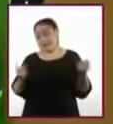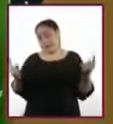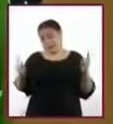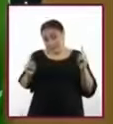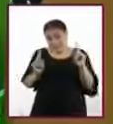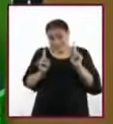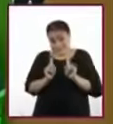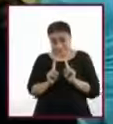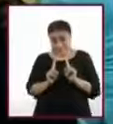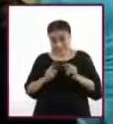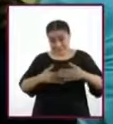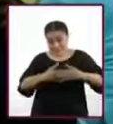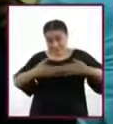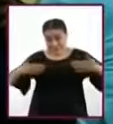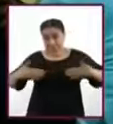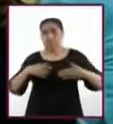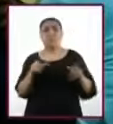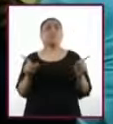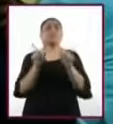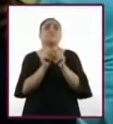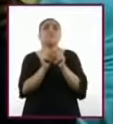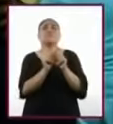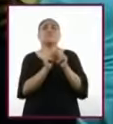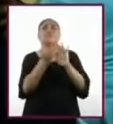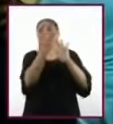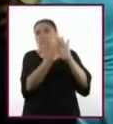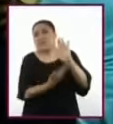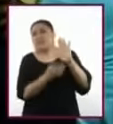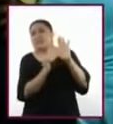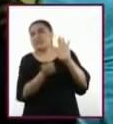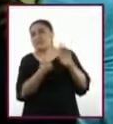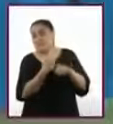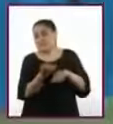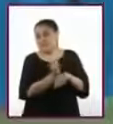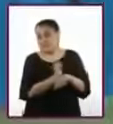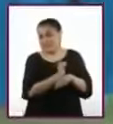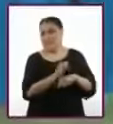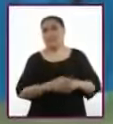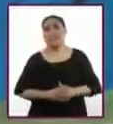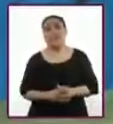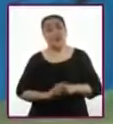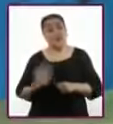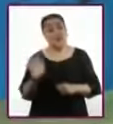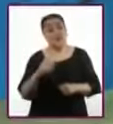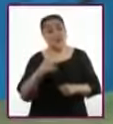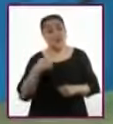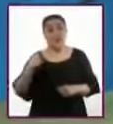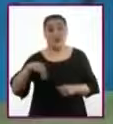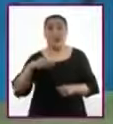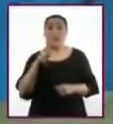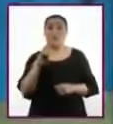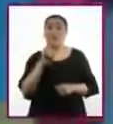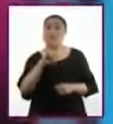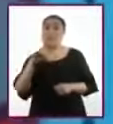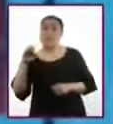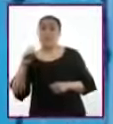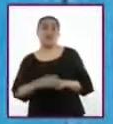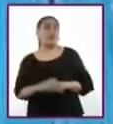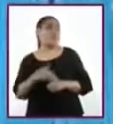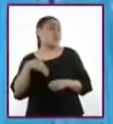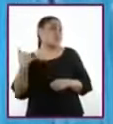teatrino y hará una breve presentación de su personaje. Hola, yo soy el amigo Pepillo y la verdad